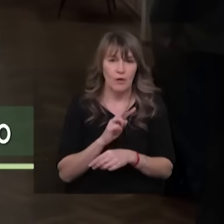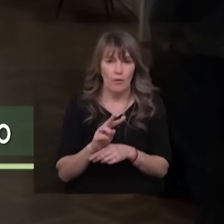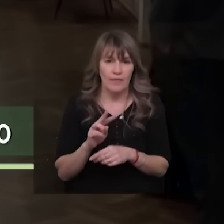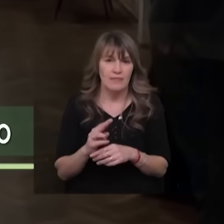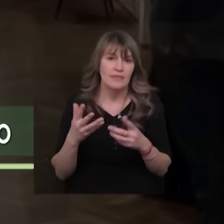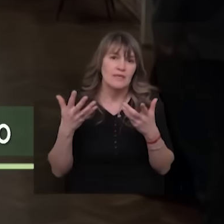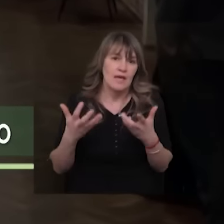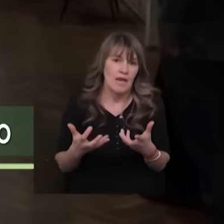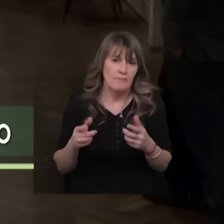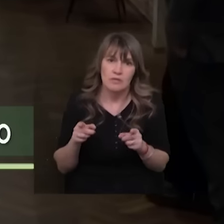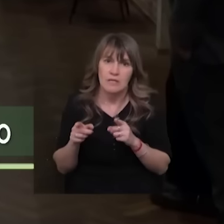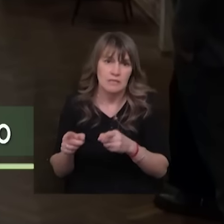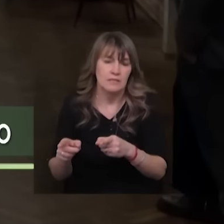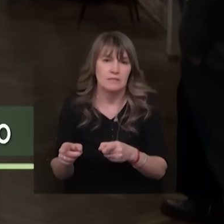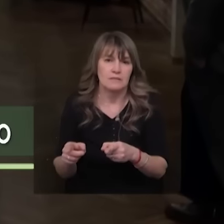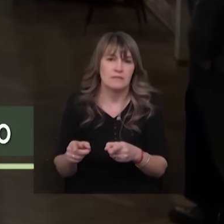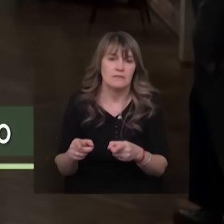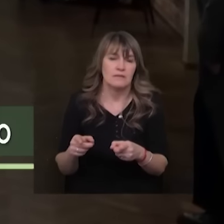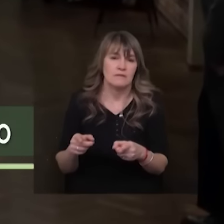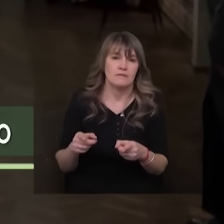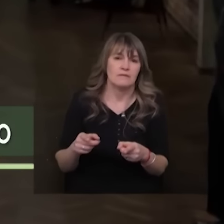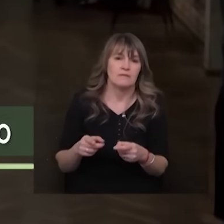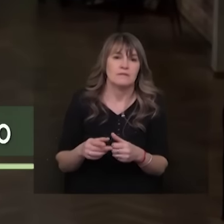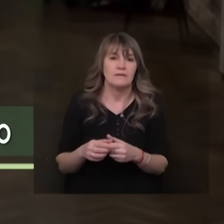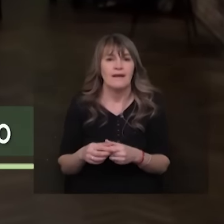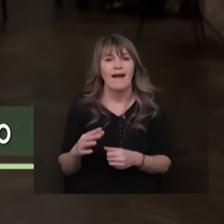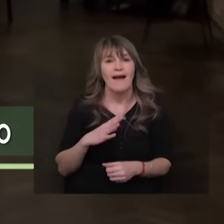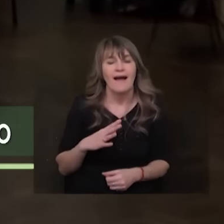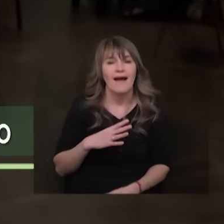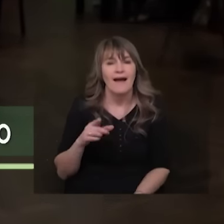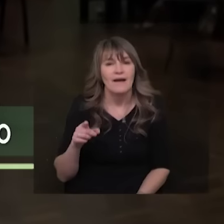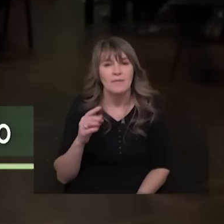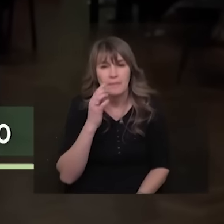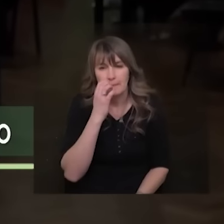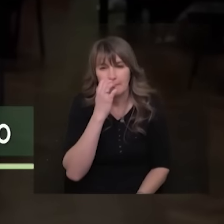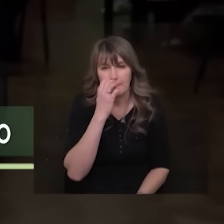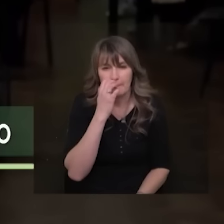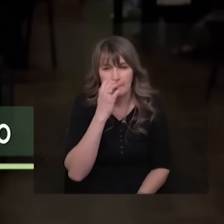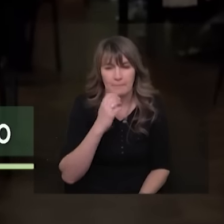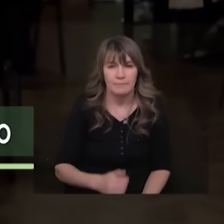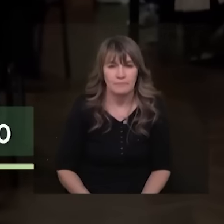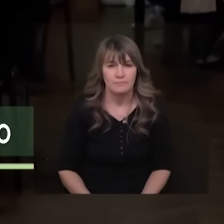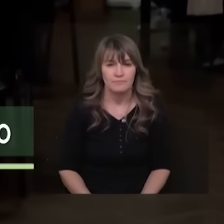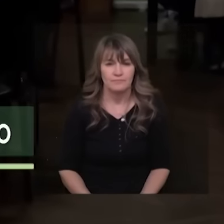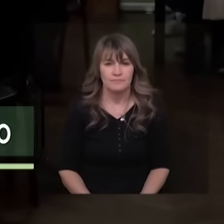eso y no eh Pero bueno Ahí un poco los dilemas que estamos